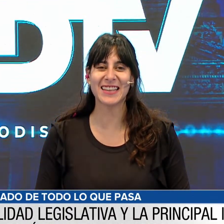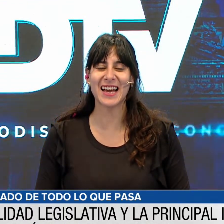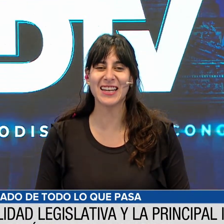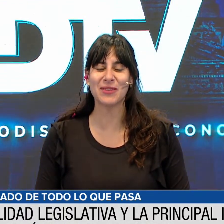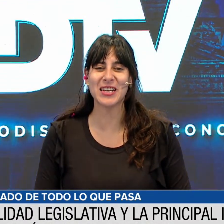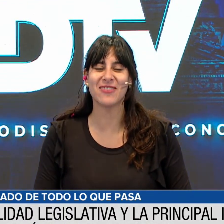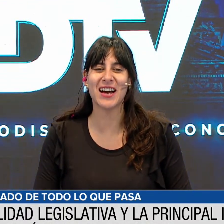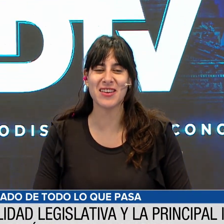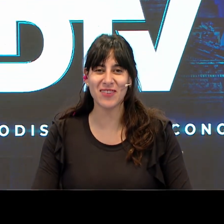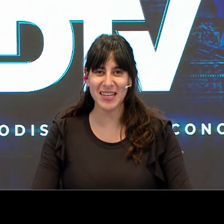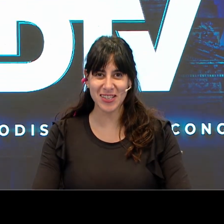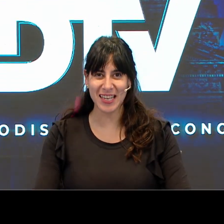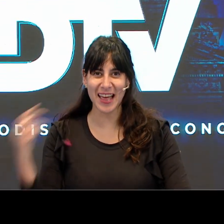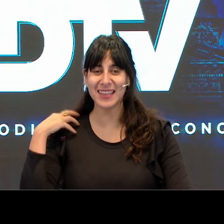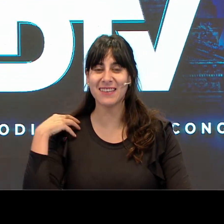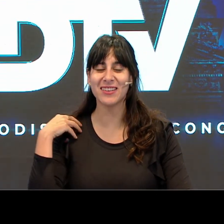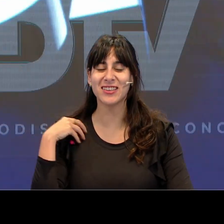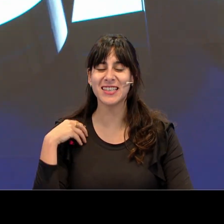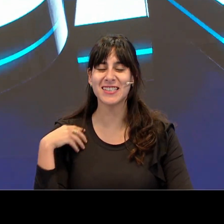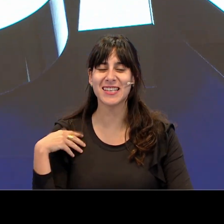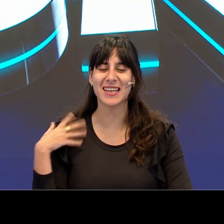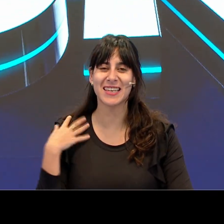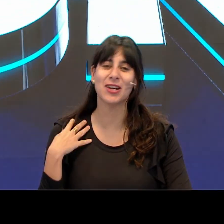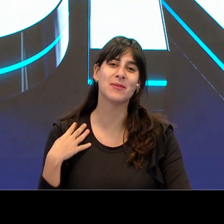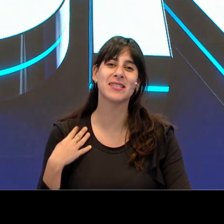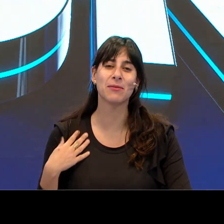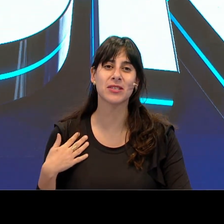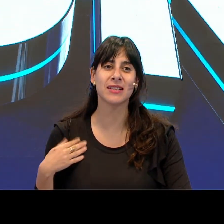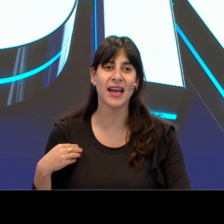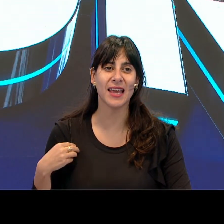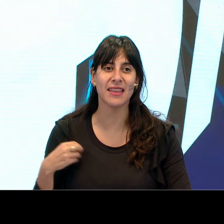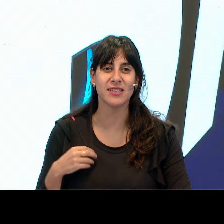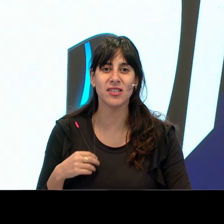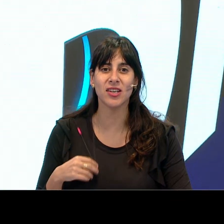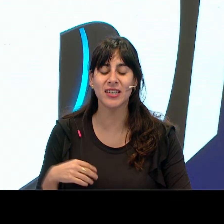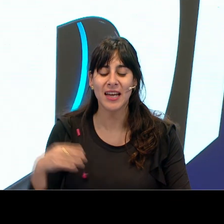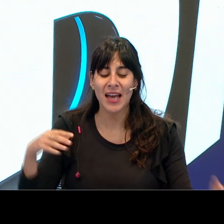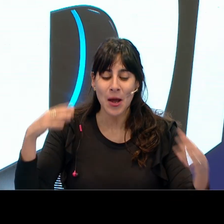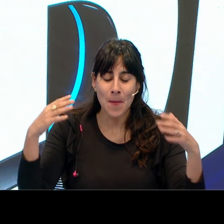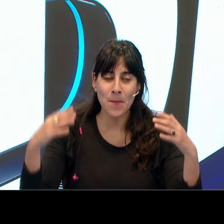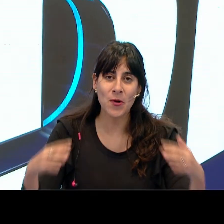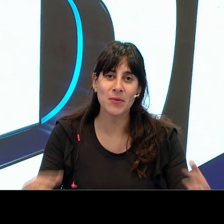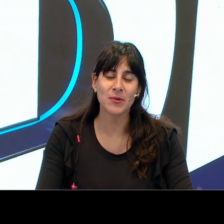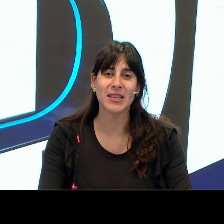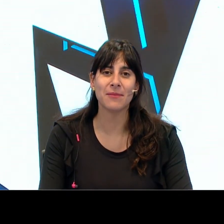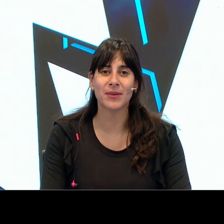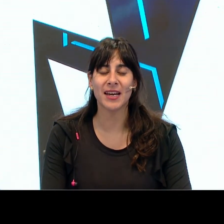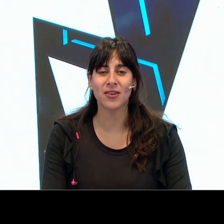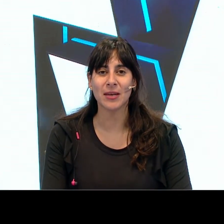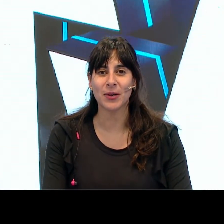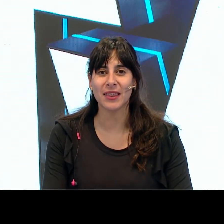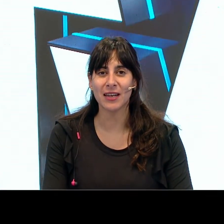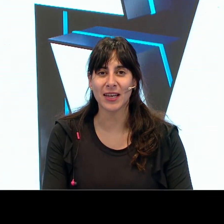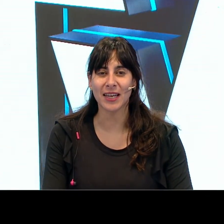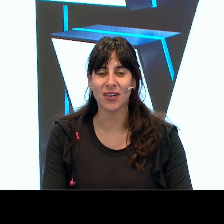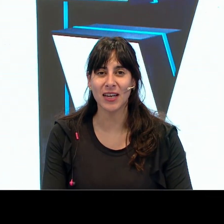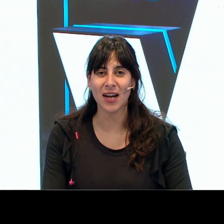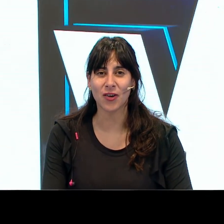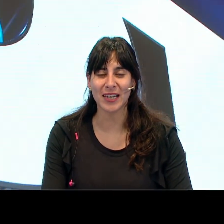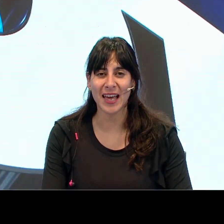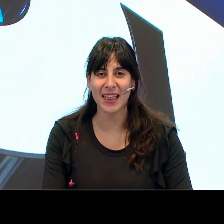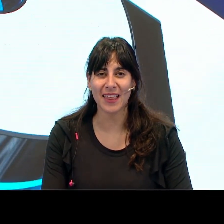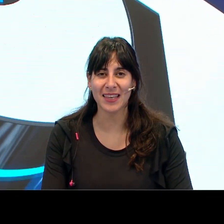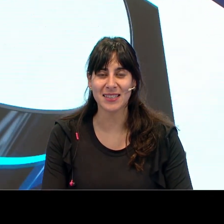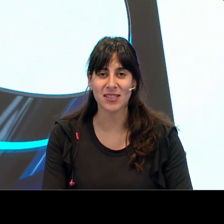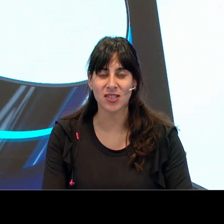Hola, hola, ¿qué tal? ¿Cómo les va? Bienvenidos a DTV Noticias. Aquí comenzamos esta edición muy temprano después de lo que dejó